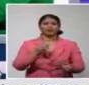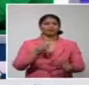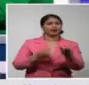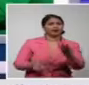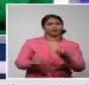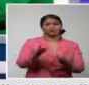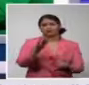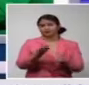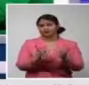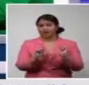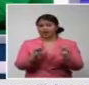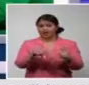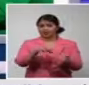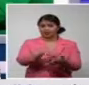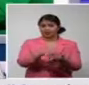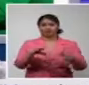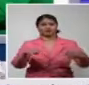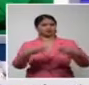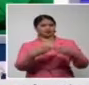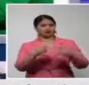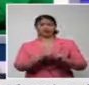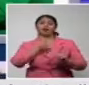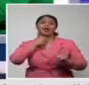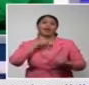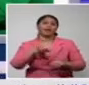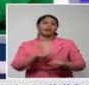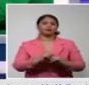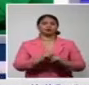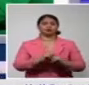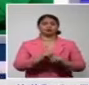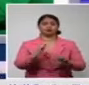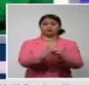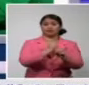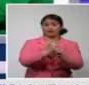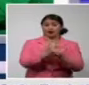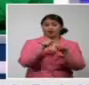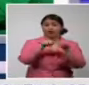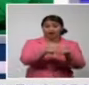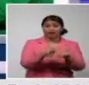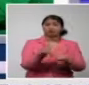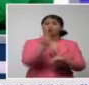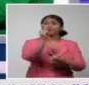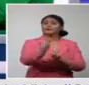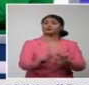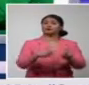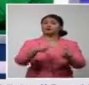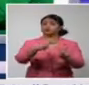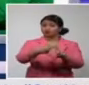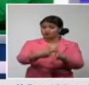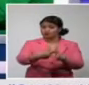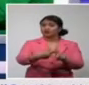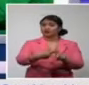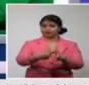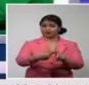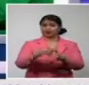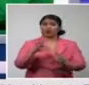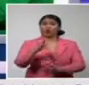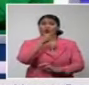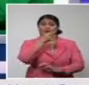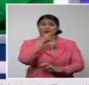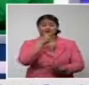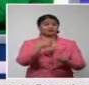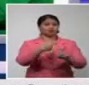un centro institucional, o bien unas manzanas, un área donde se concentra la